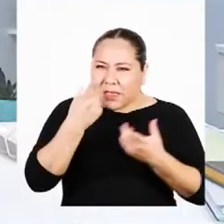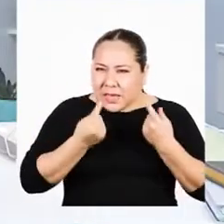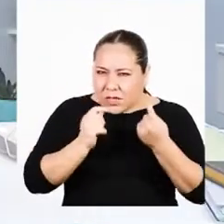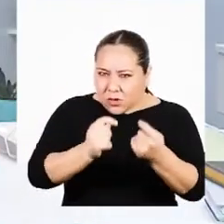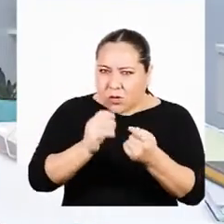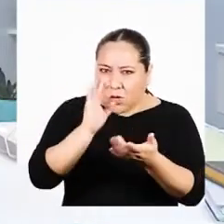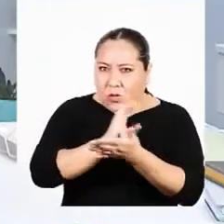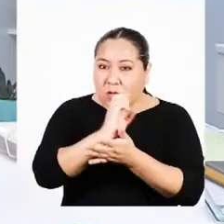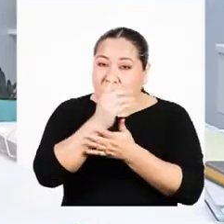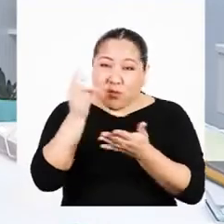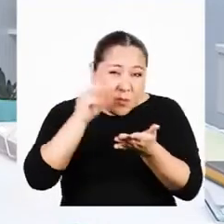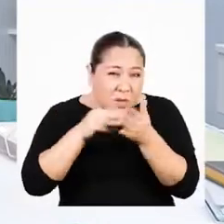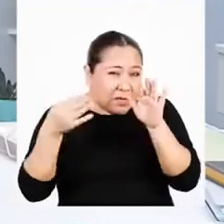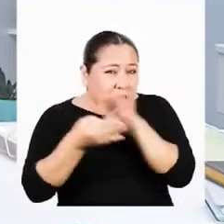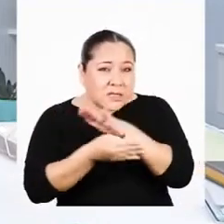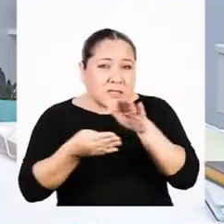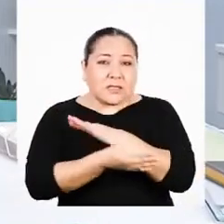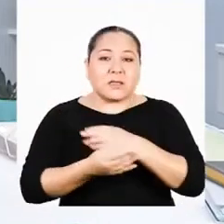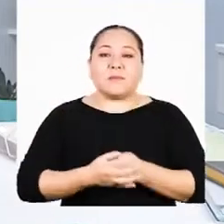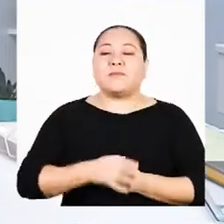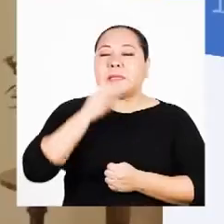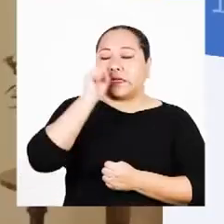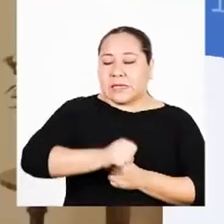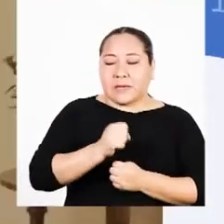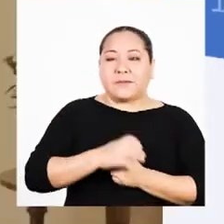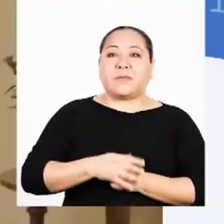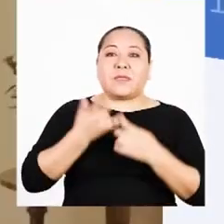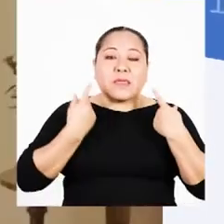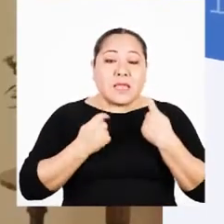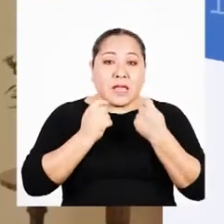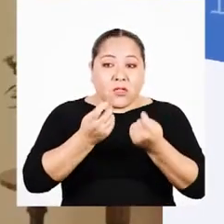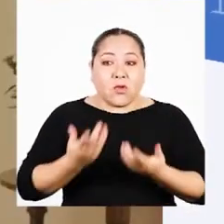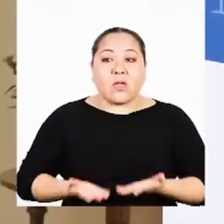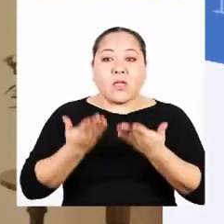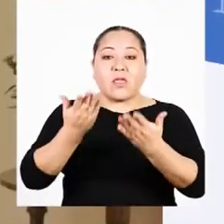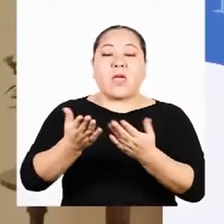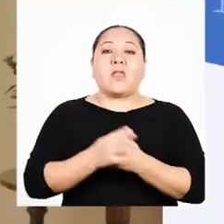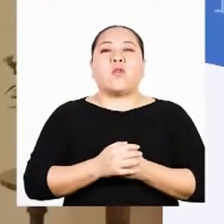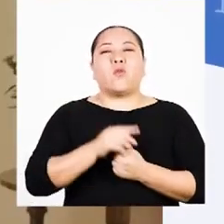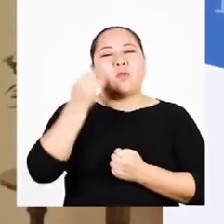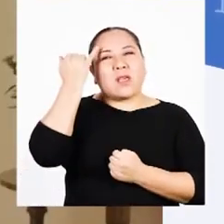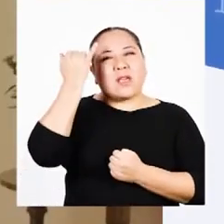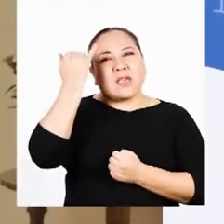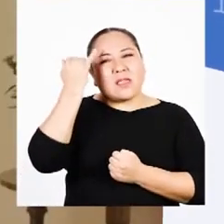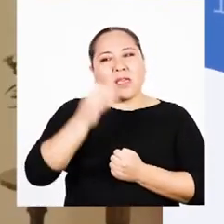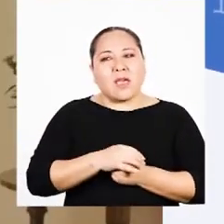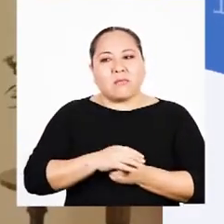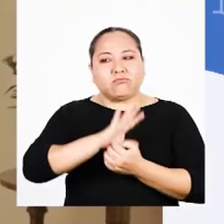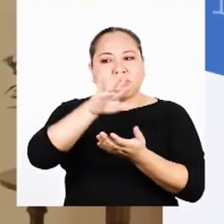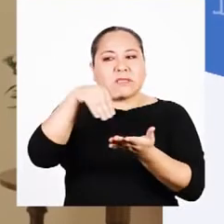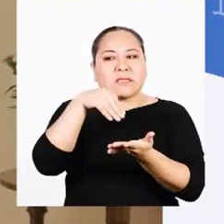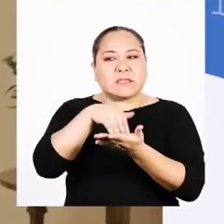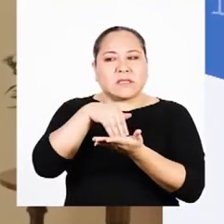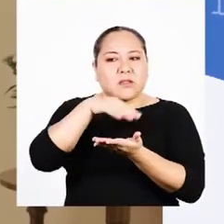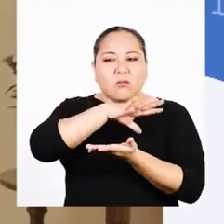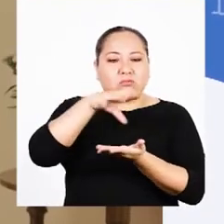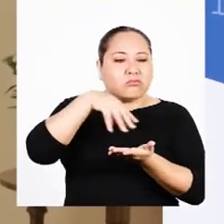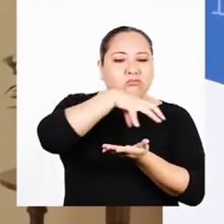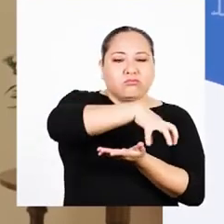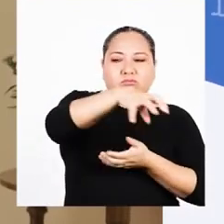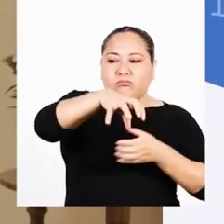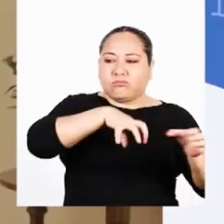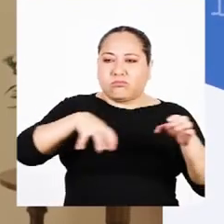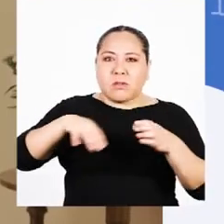¿Procuró ser una educación más accesible? Sí, trató de otorgar un sentido descentralista a